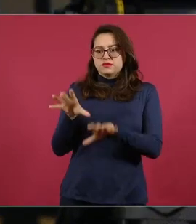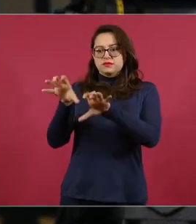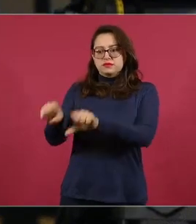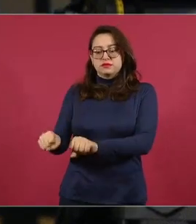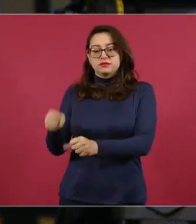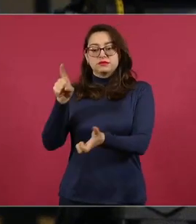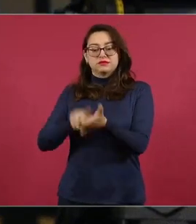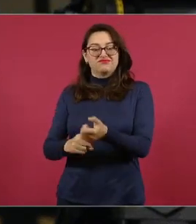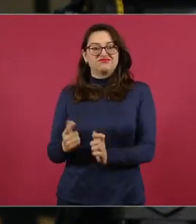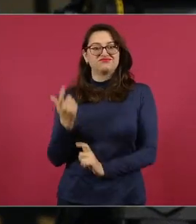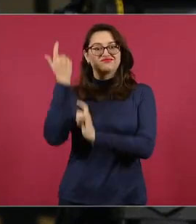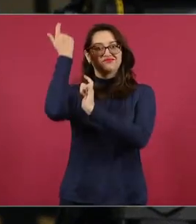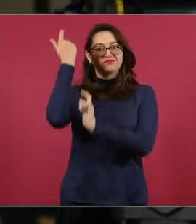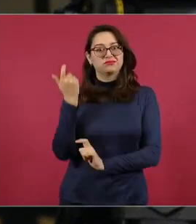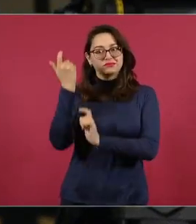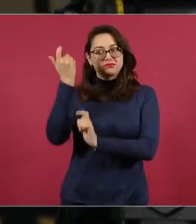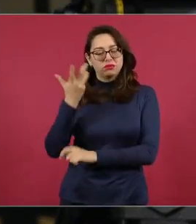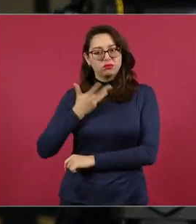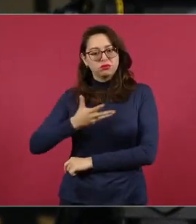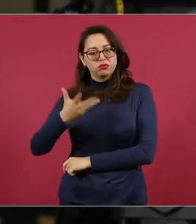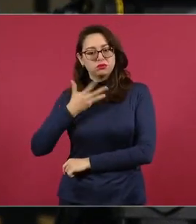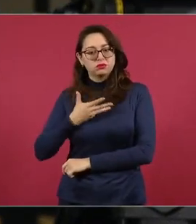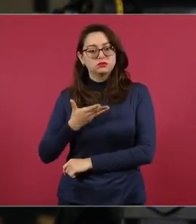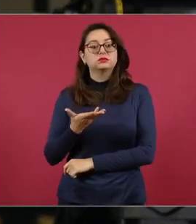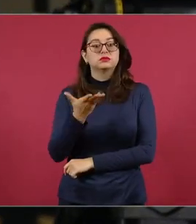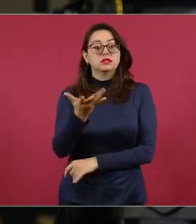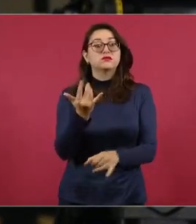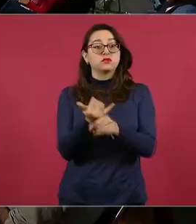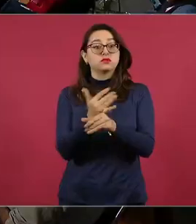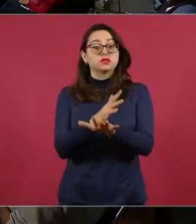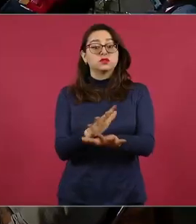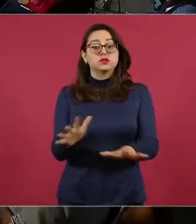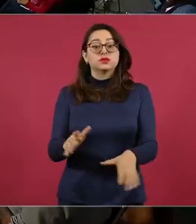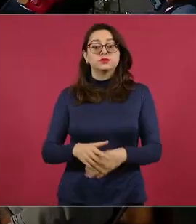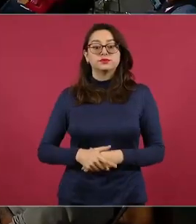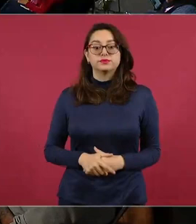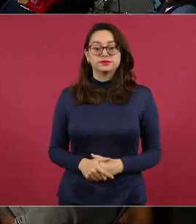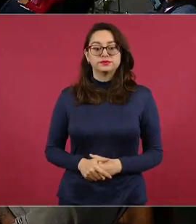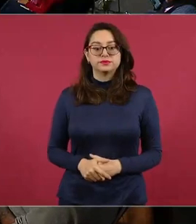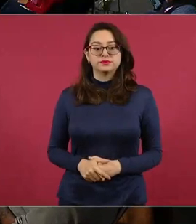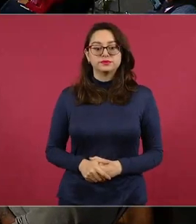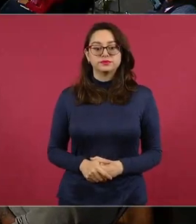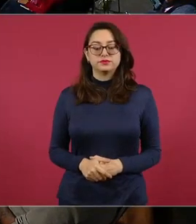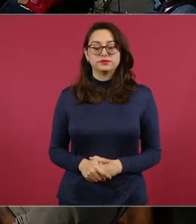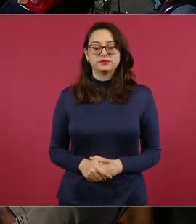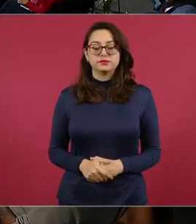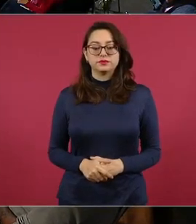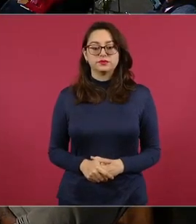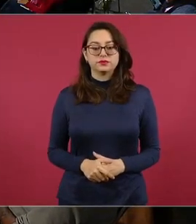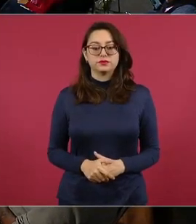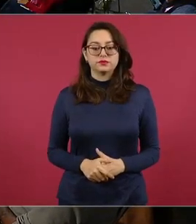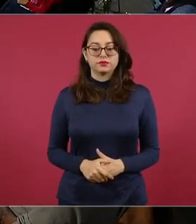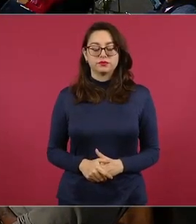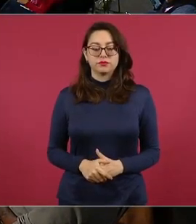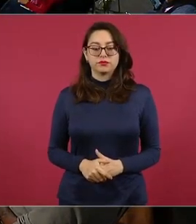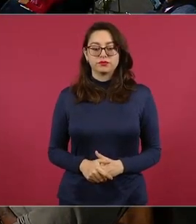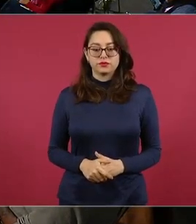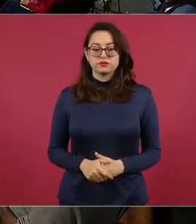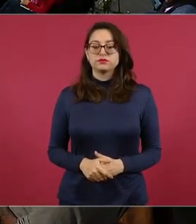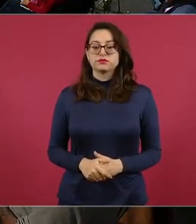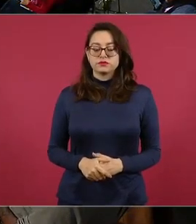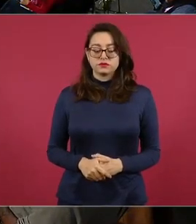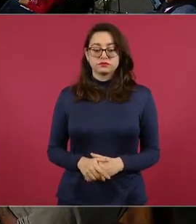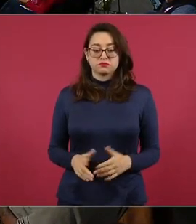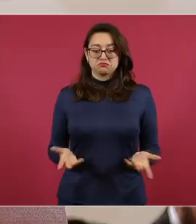importante de armas. Preguntarle qué información tiene sobre estos hechos. Pues en lo que ya se